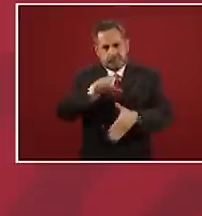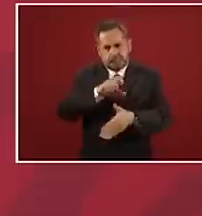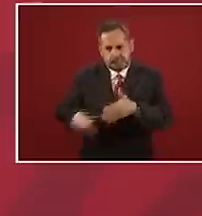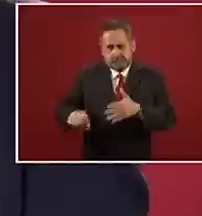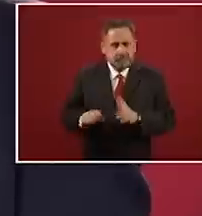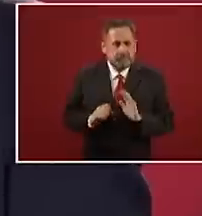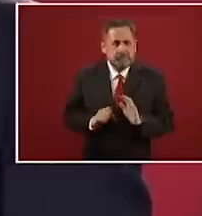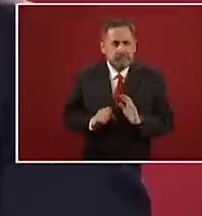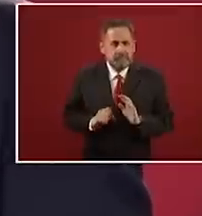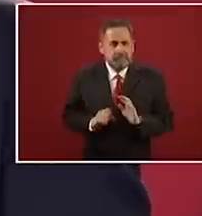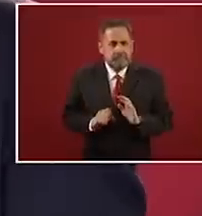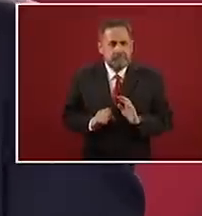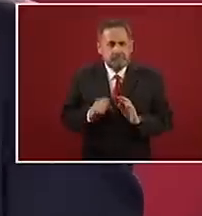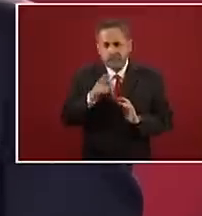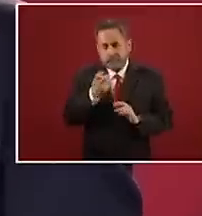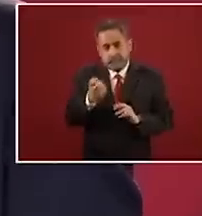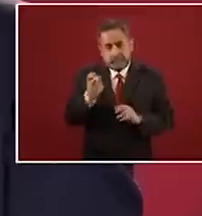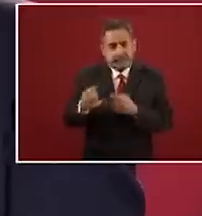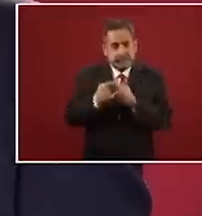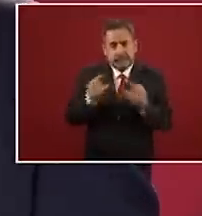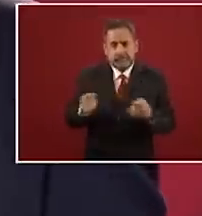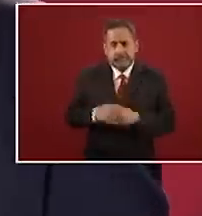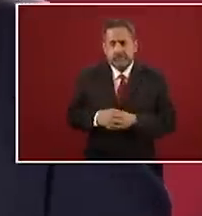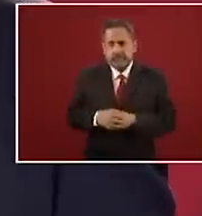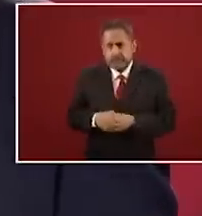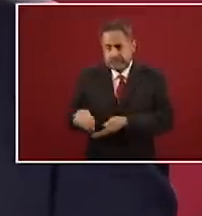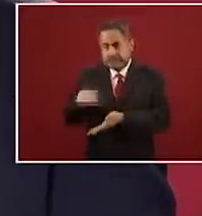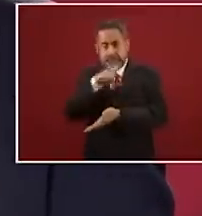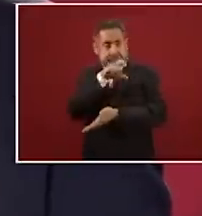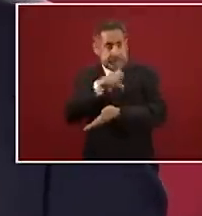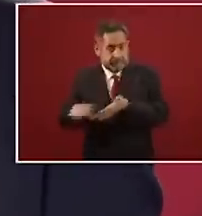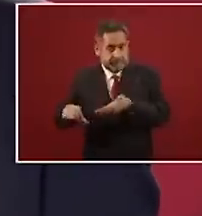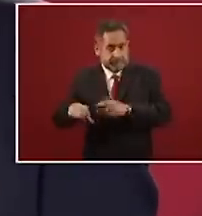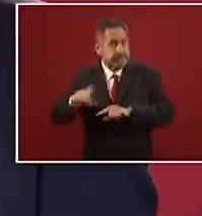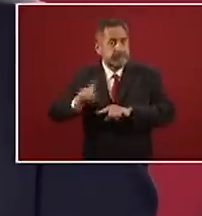porque esa es la historia. El que compra el avión